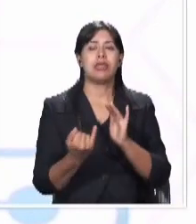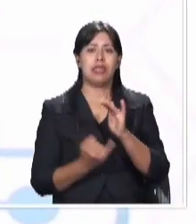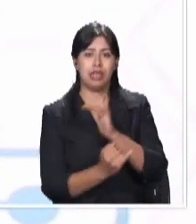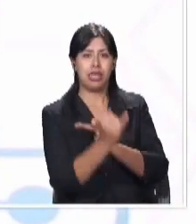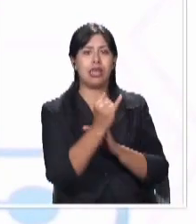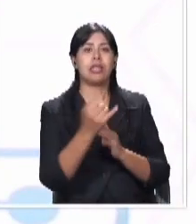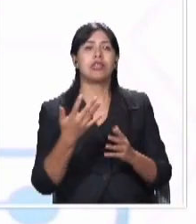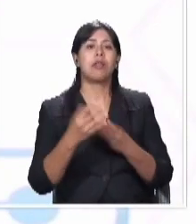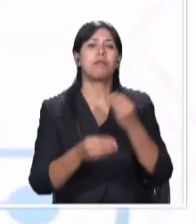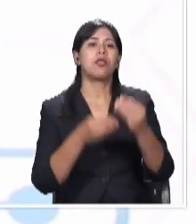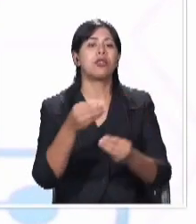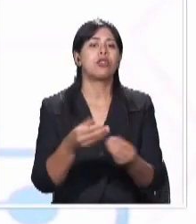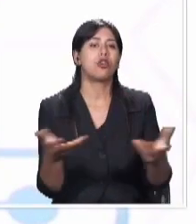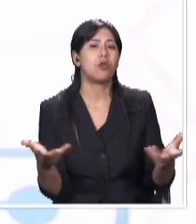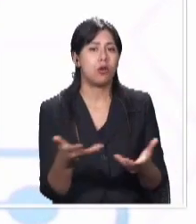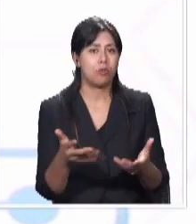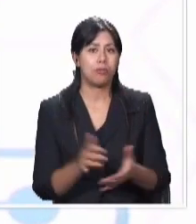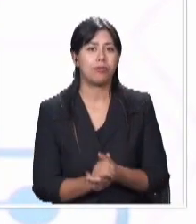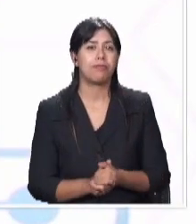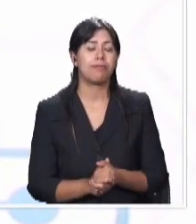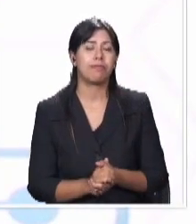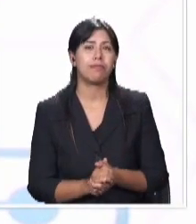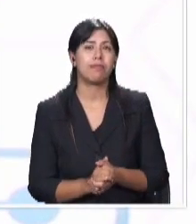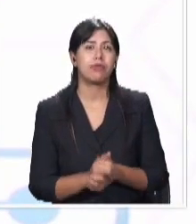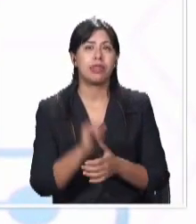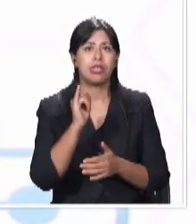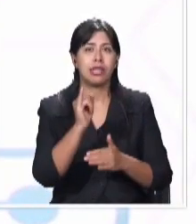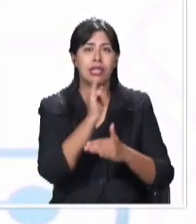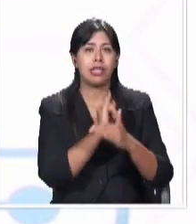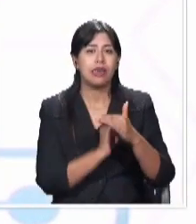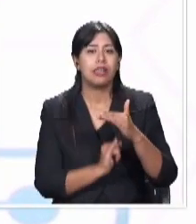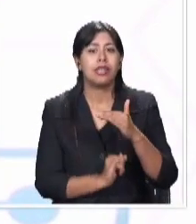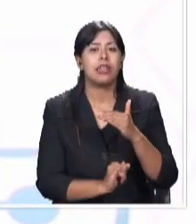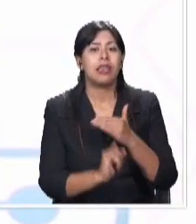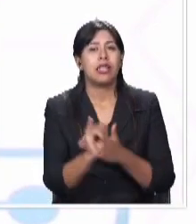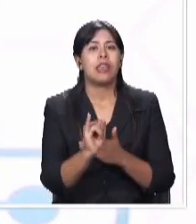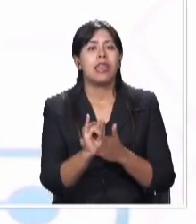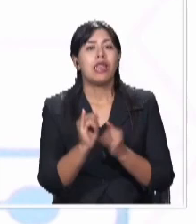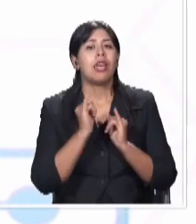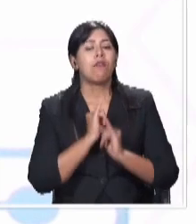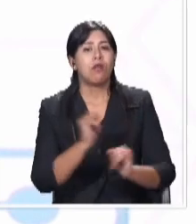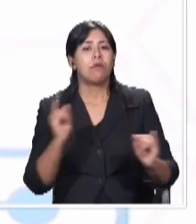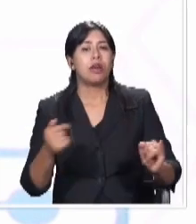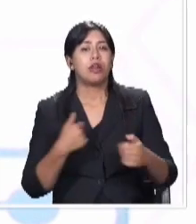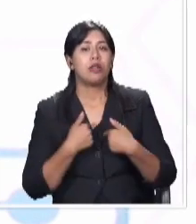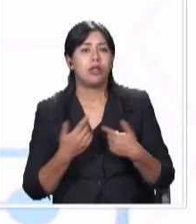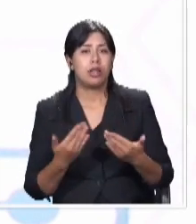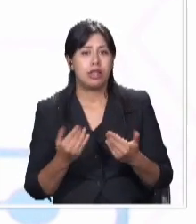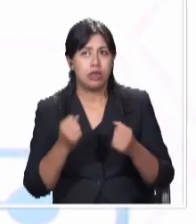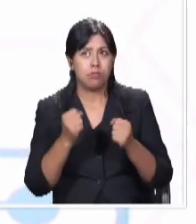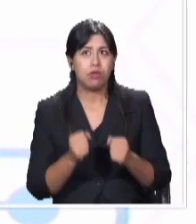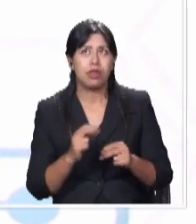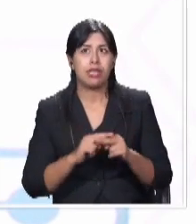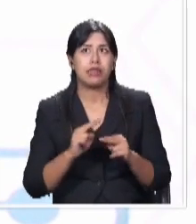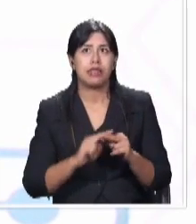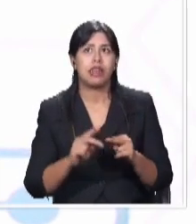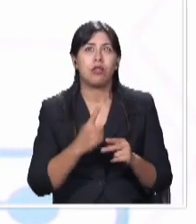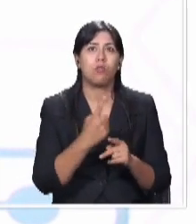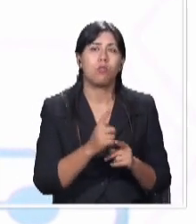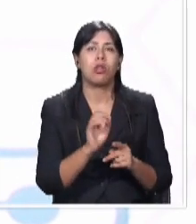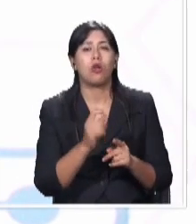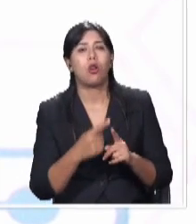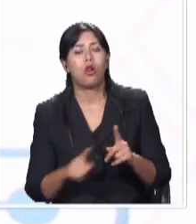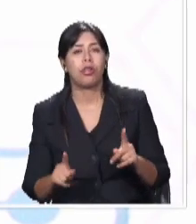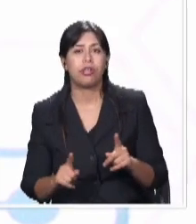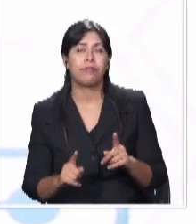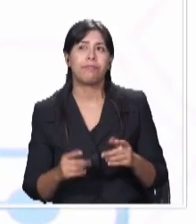información, sí va a tener una incidencia en el tipo de información que necesito para realizar una acción u otra.